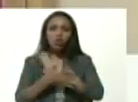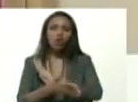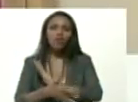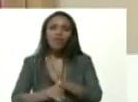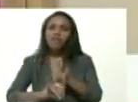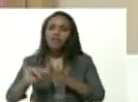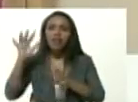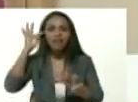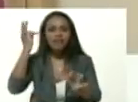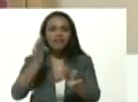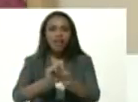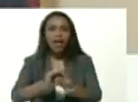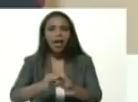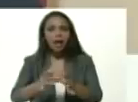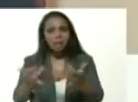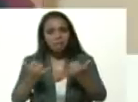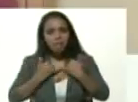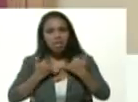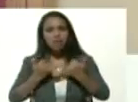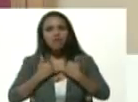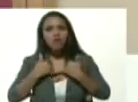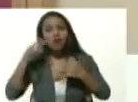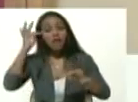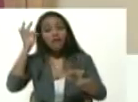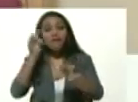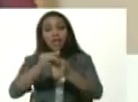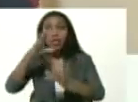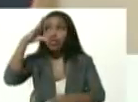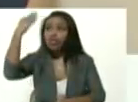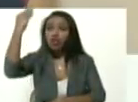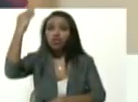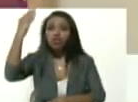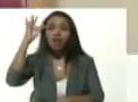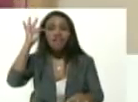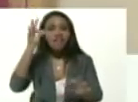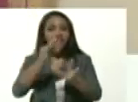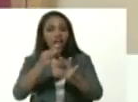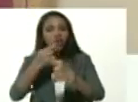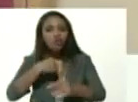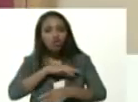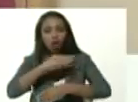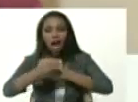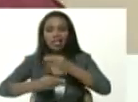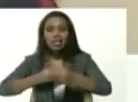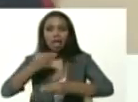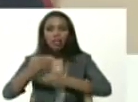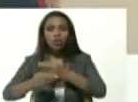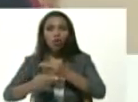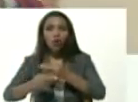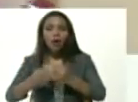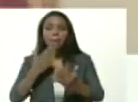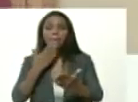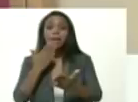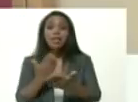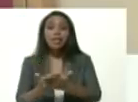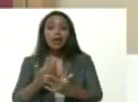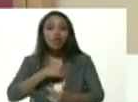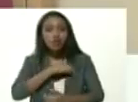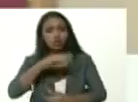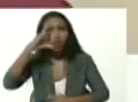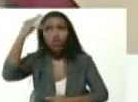La fe en nosotros mismos, pero la fe en Dios, la fe en lo que estamos haciendo, y pedirle a nuestro